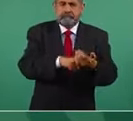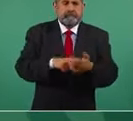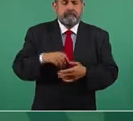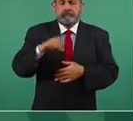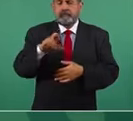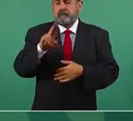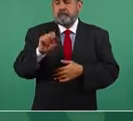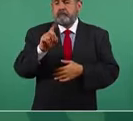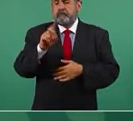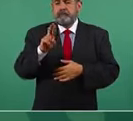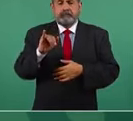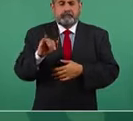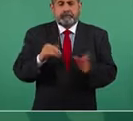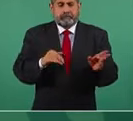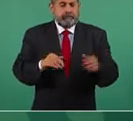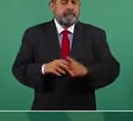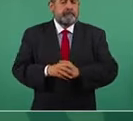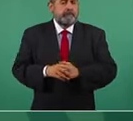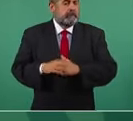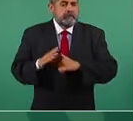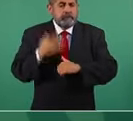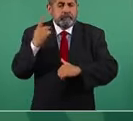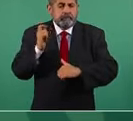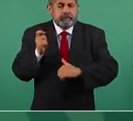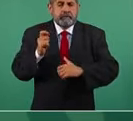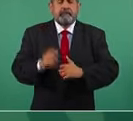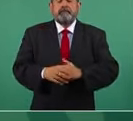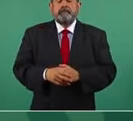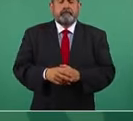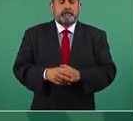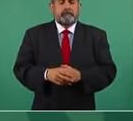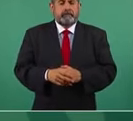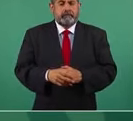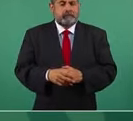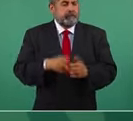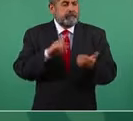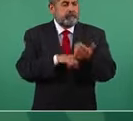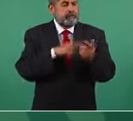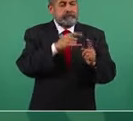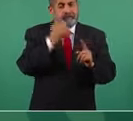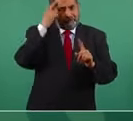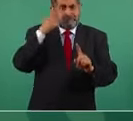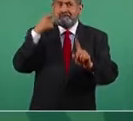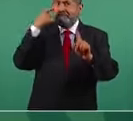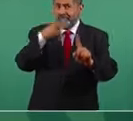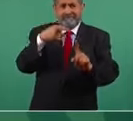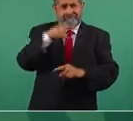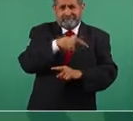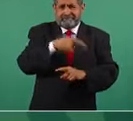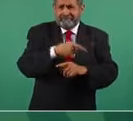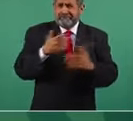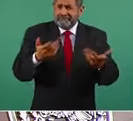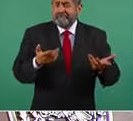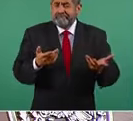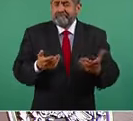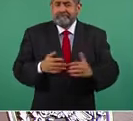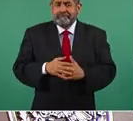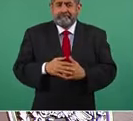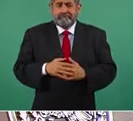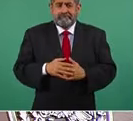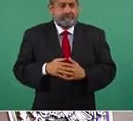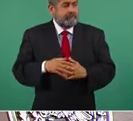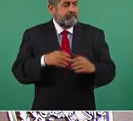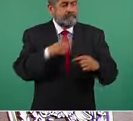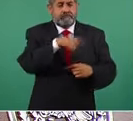Cuadri, es porque ese era el propósito de